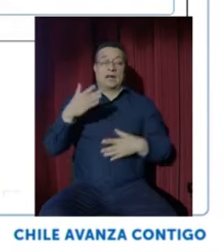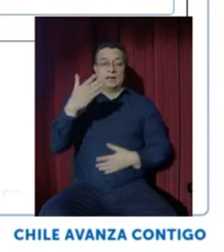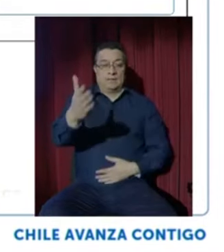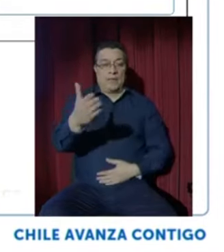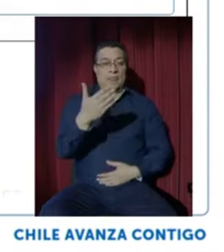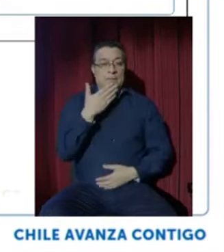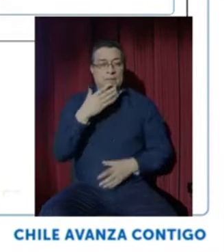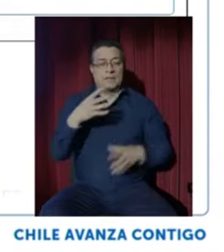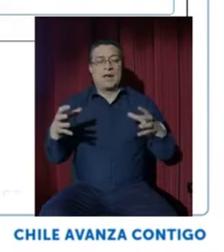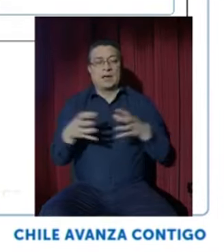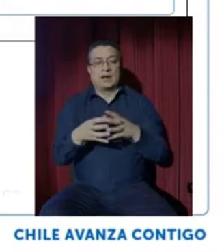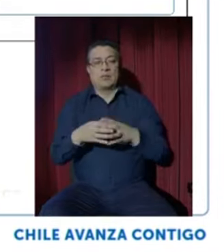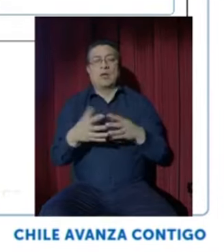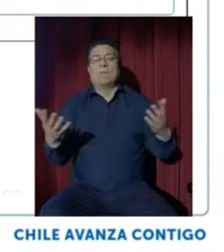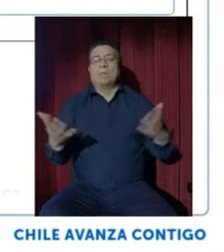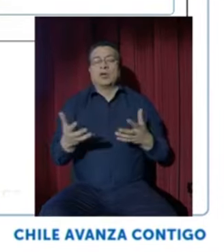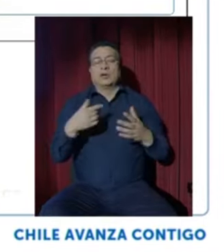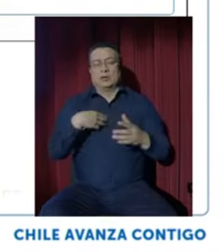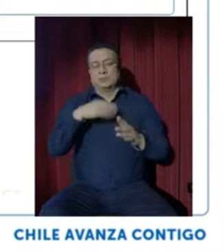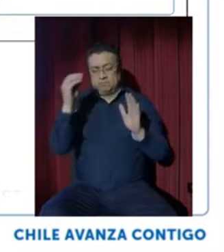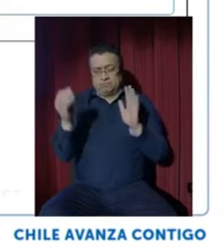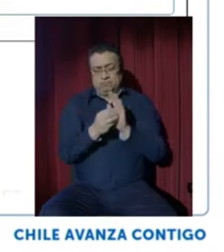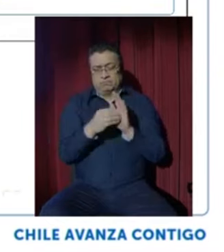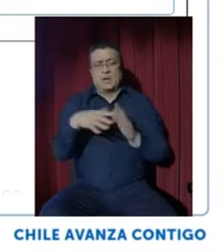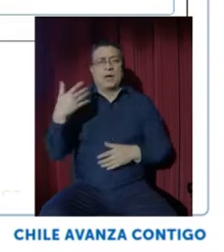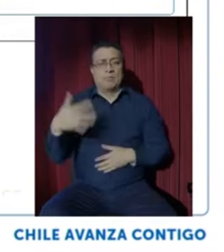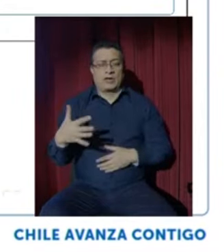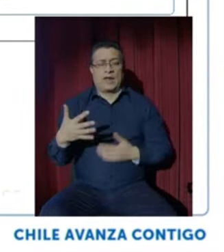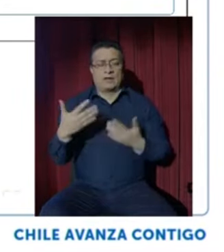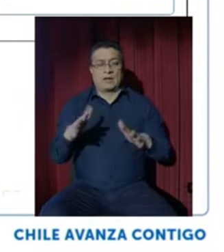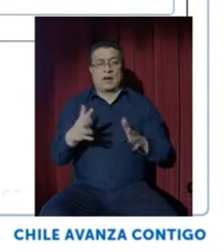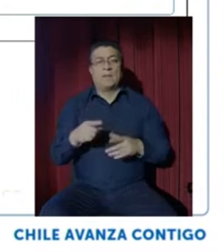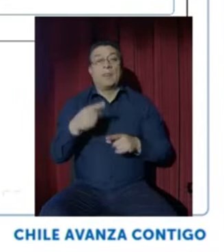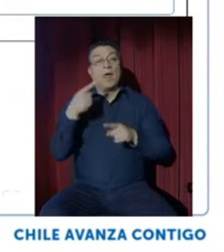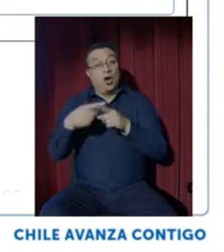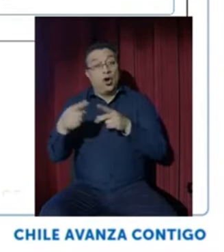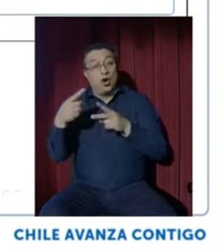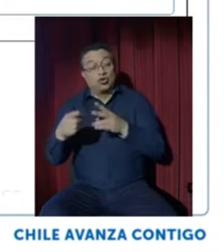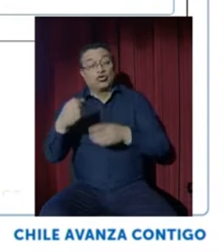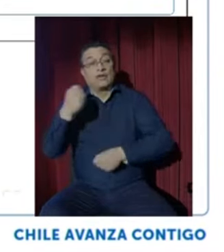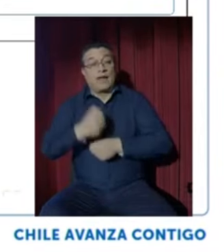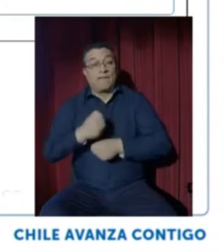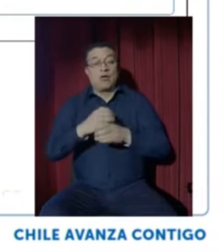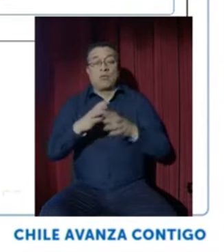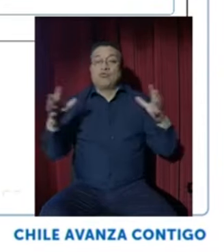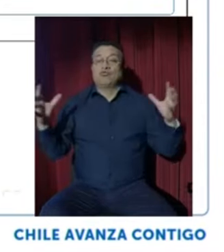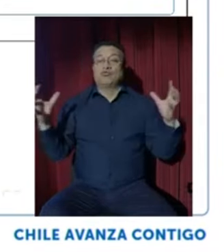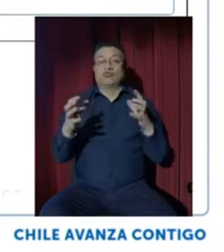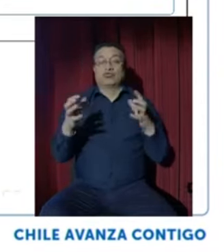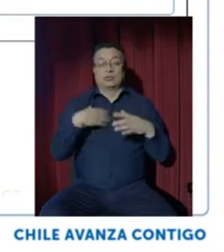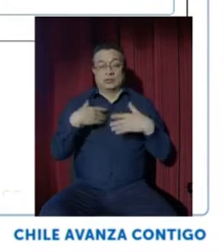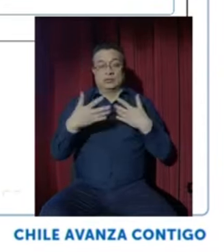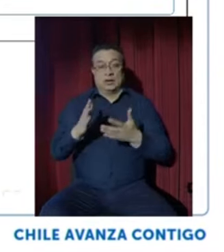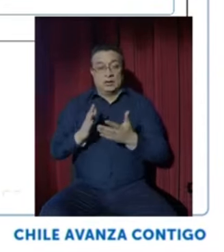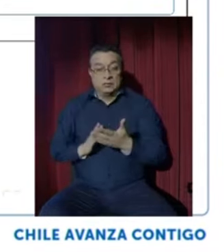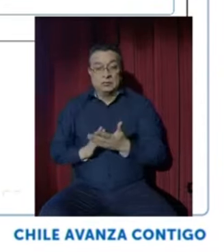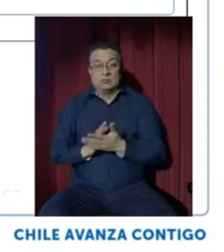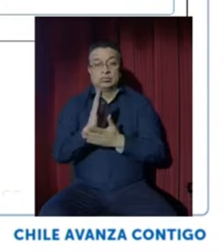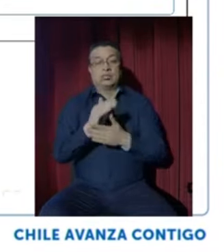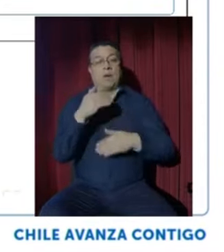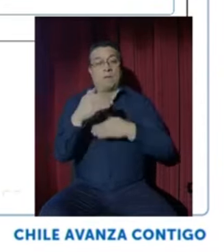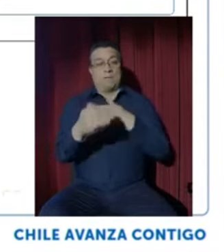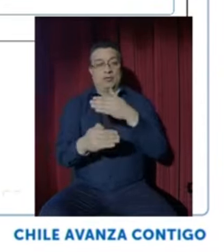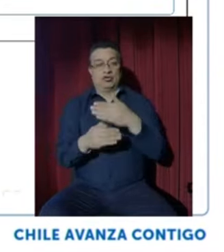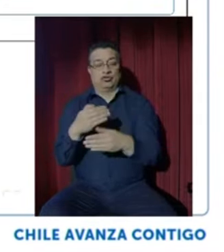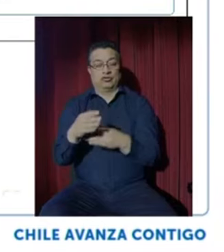al equipo porque es un hito que hemos ido marcando otro hito de trabajo muy fuerte es la implementación inicio el proceso